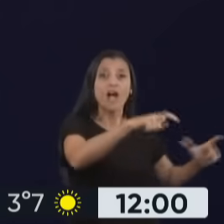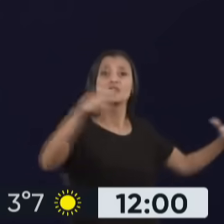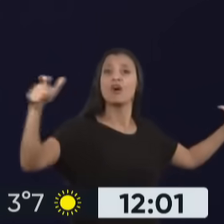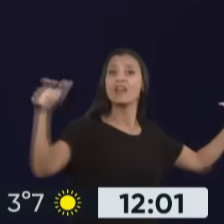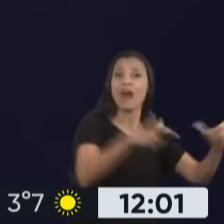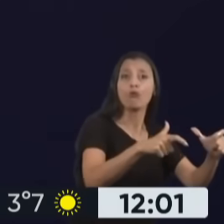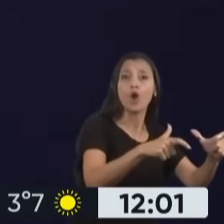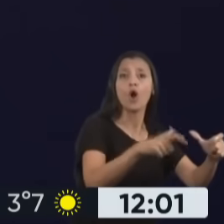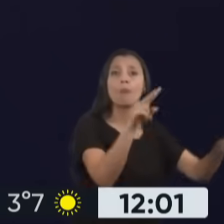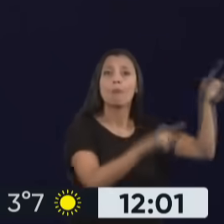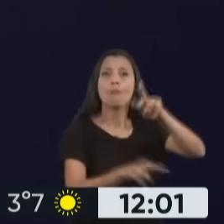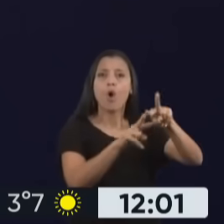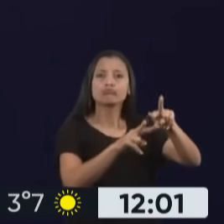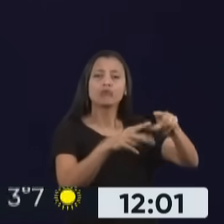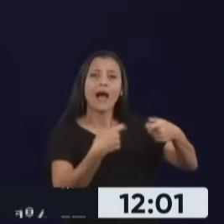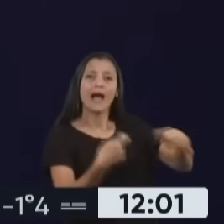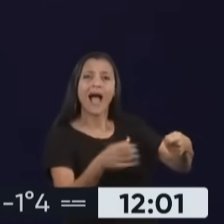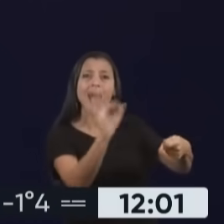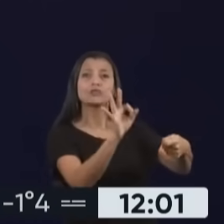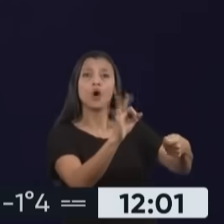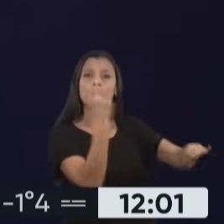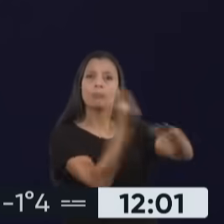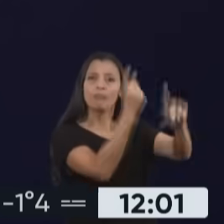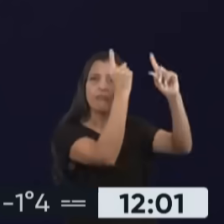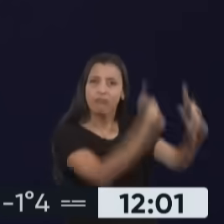para gastar o para perpetuarse en el poder.